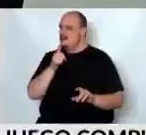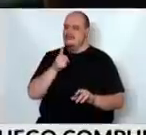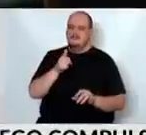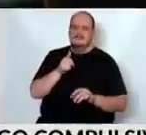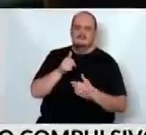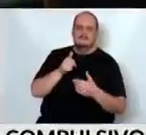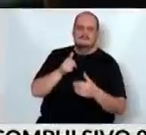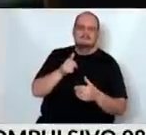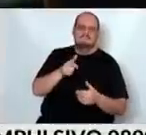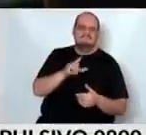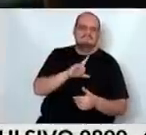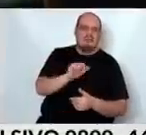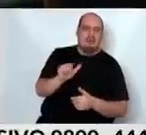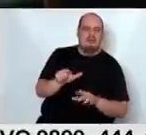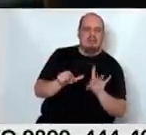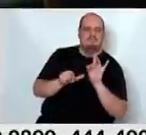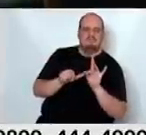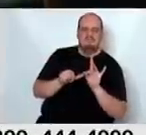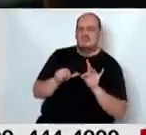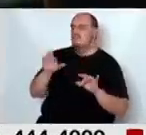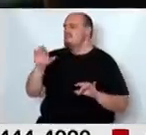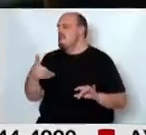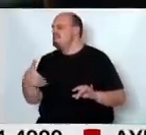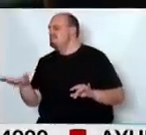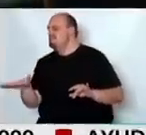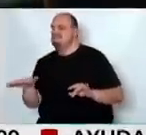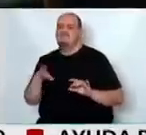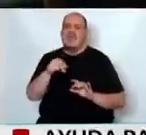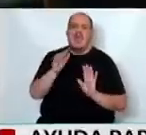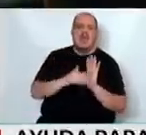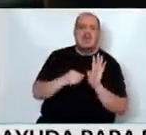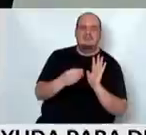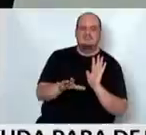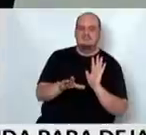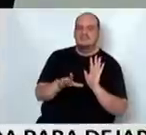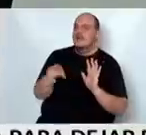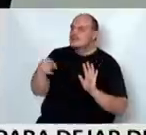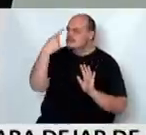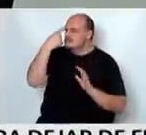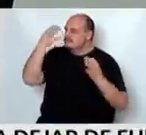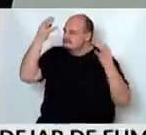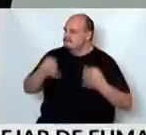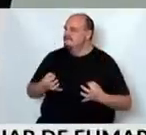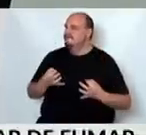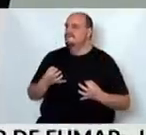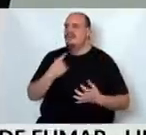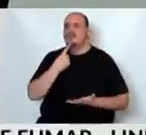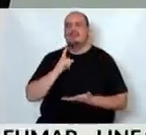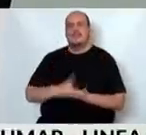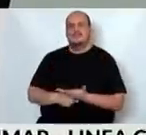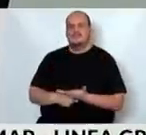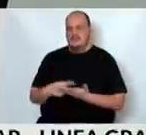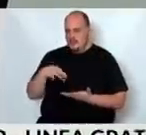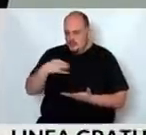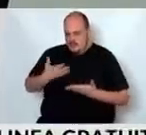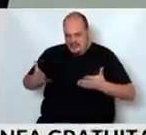tomar gaseosa. ¿Quiero comer pan? No. Quiero dejar las harinas. Tener conciencia es poder elegir, decidir de tu